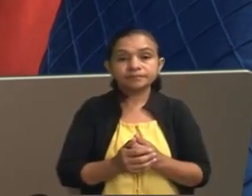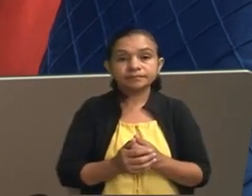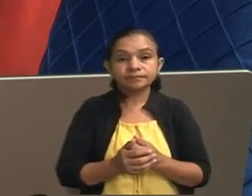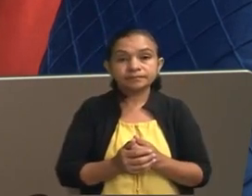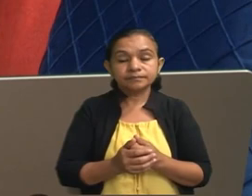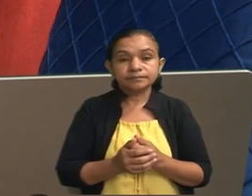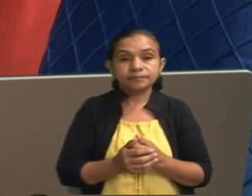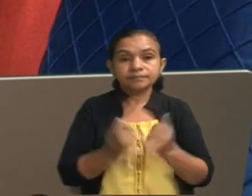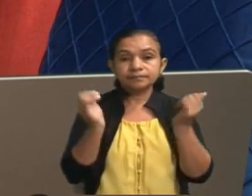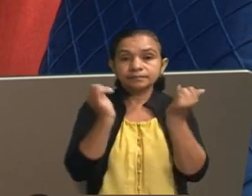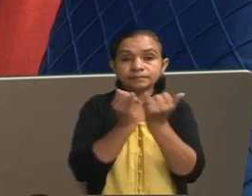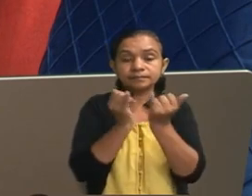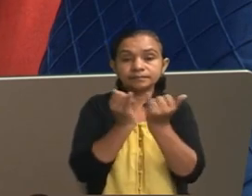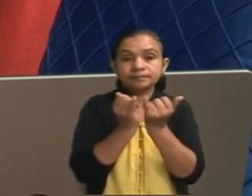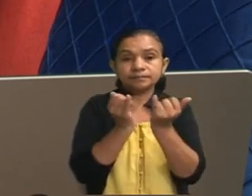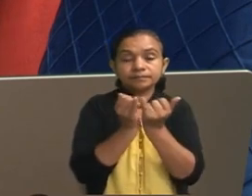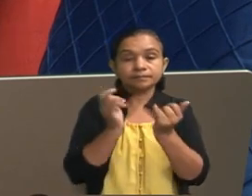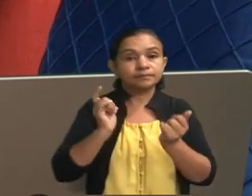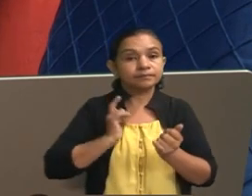Además,